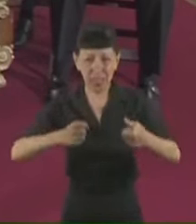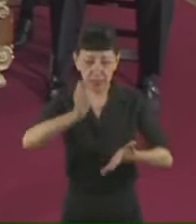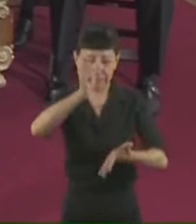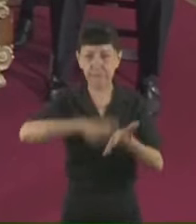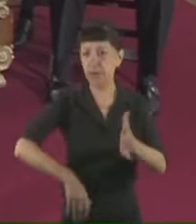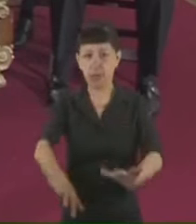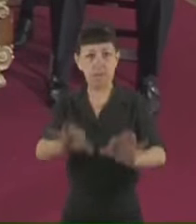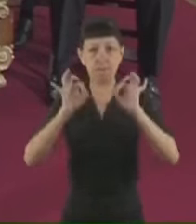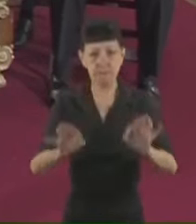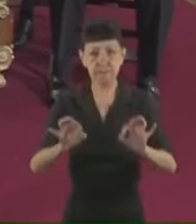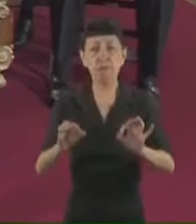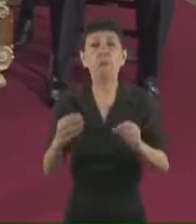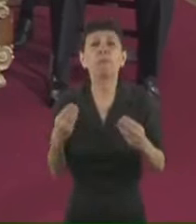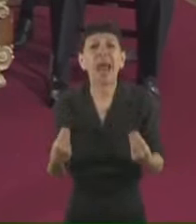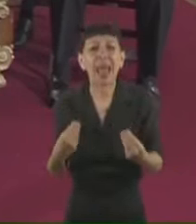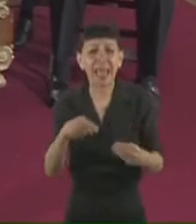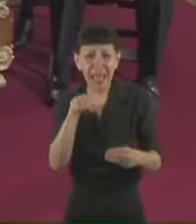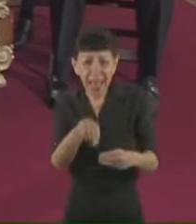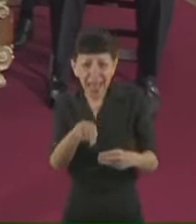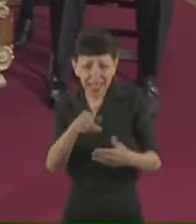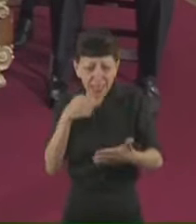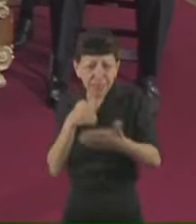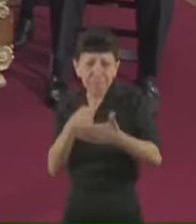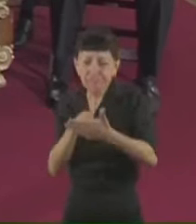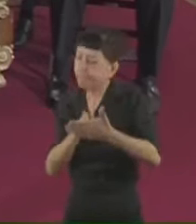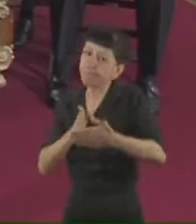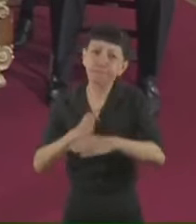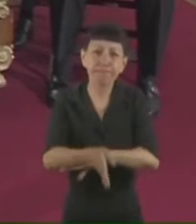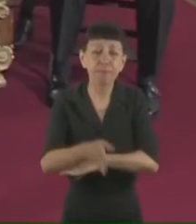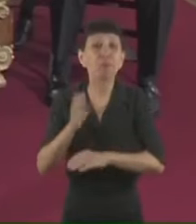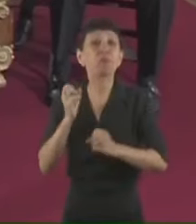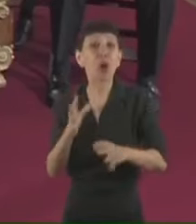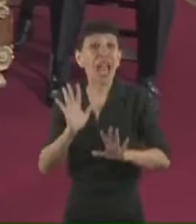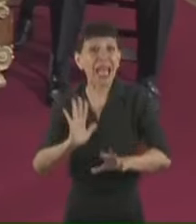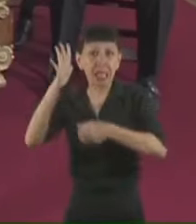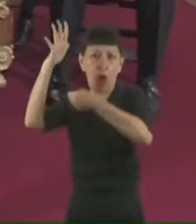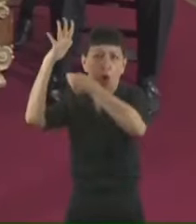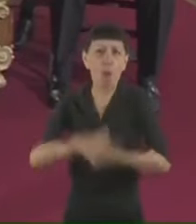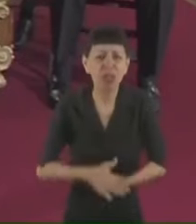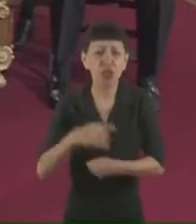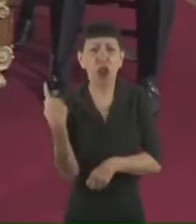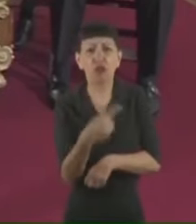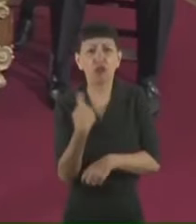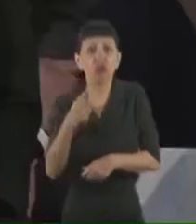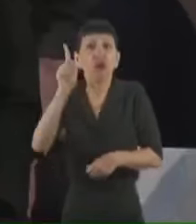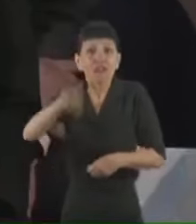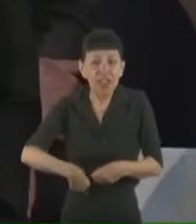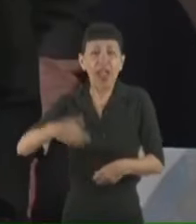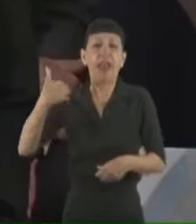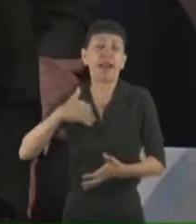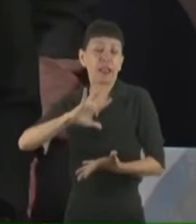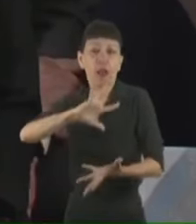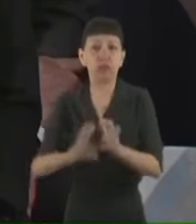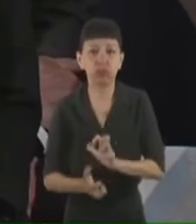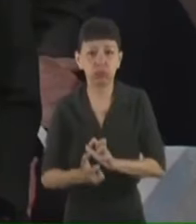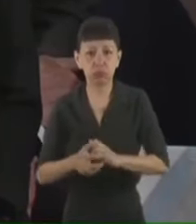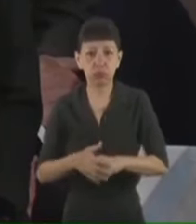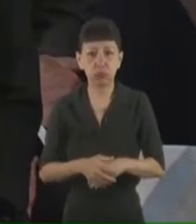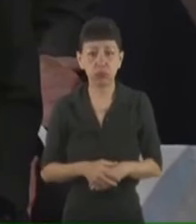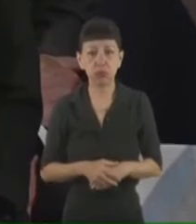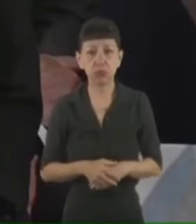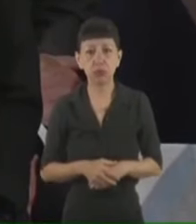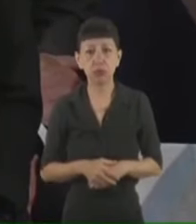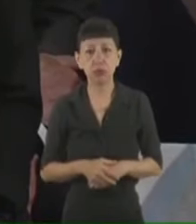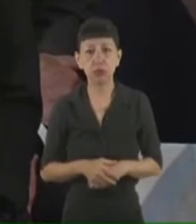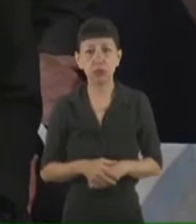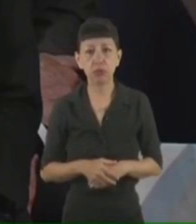no las consecuencias del mismo podemos comenzar hoy a destravar todas estas regulaciones que pretenden aportar soluciones